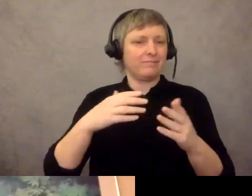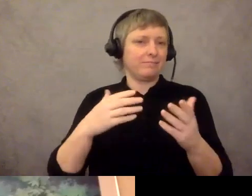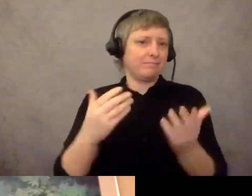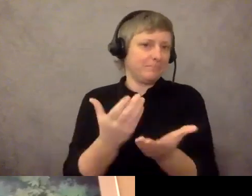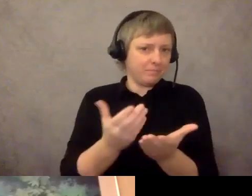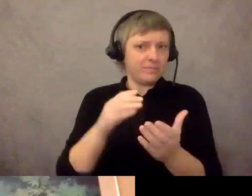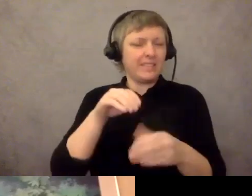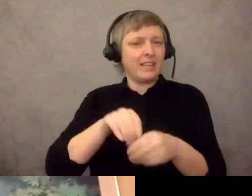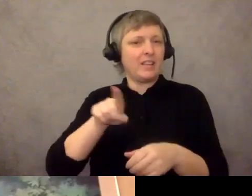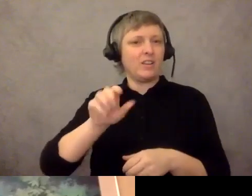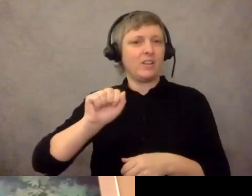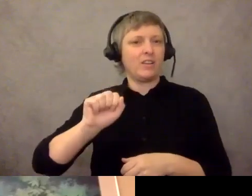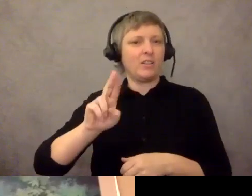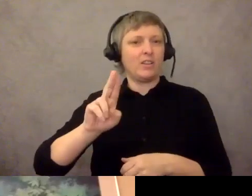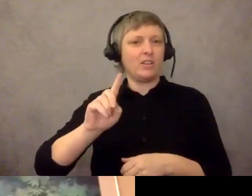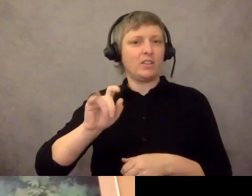administración de la elección